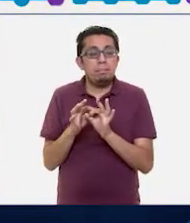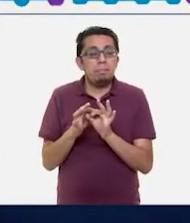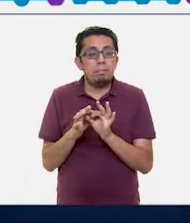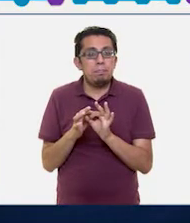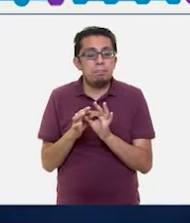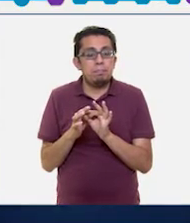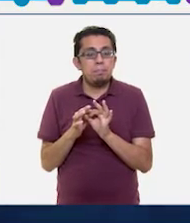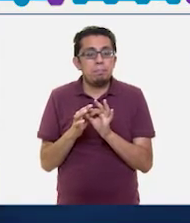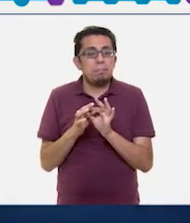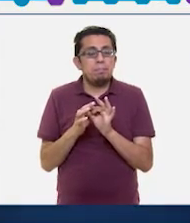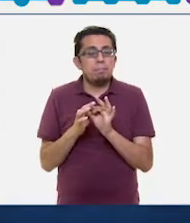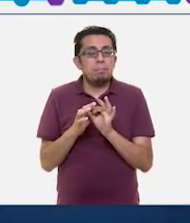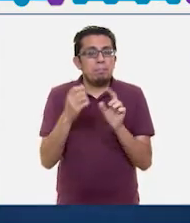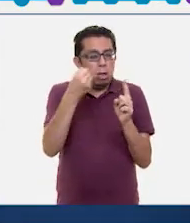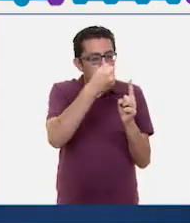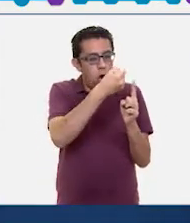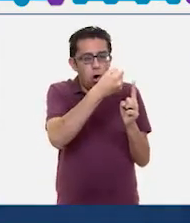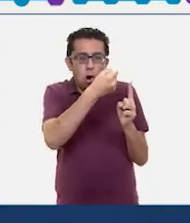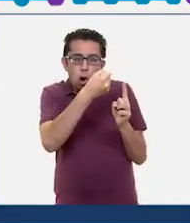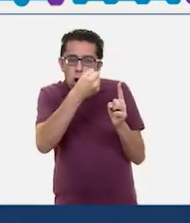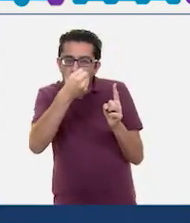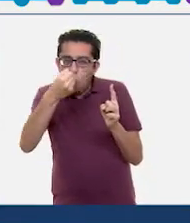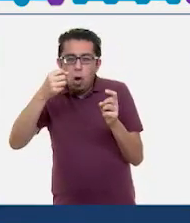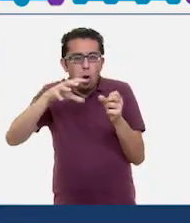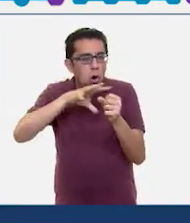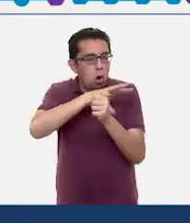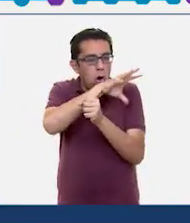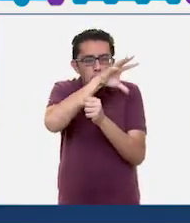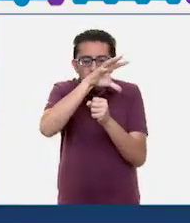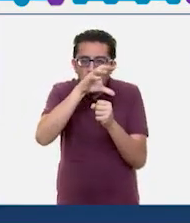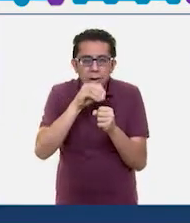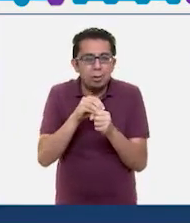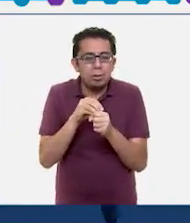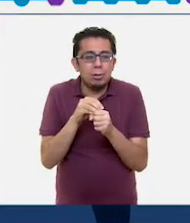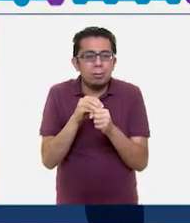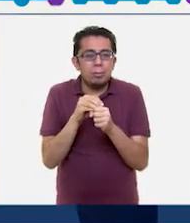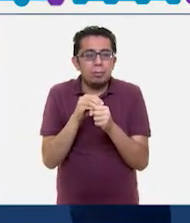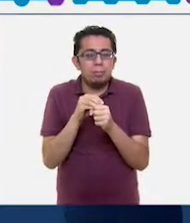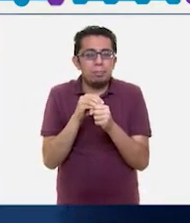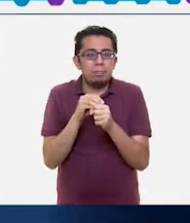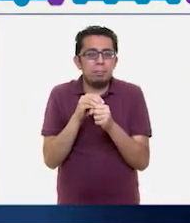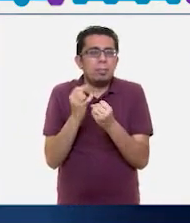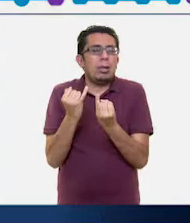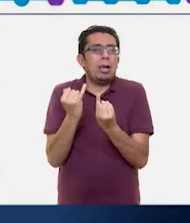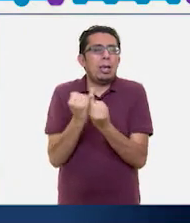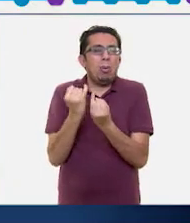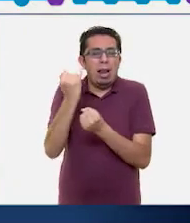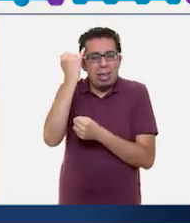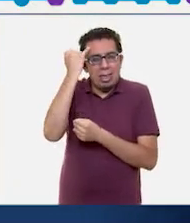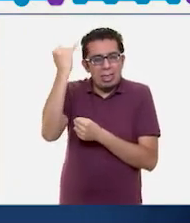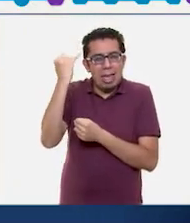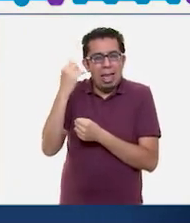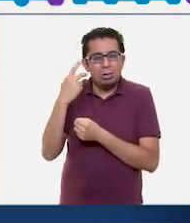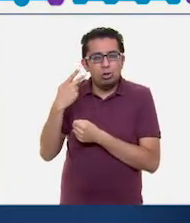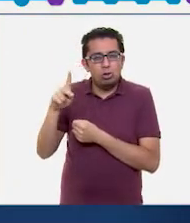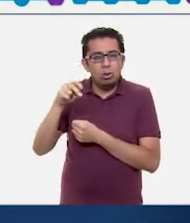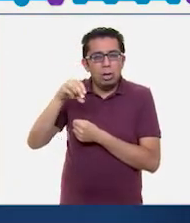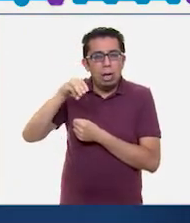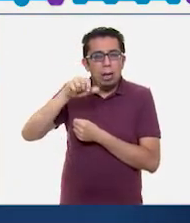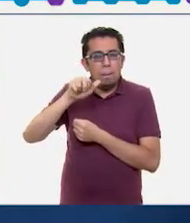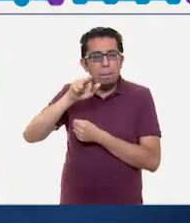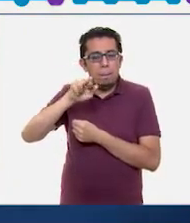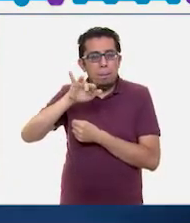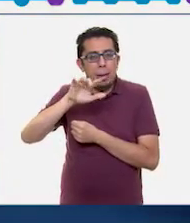sucesión completa sigue siendo la estrategia de María, en la que se